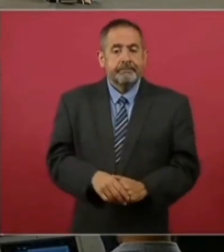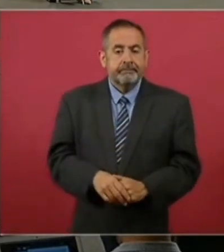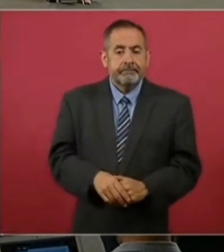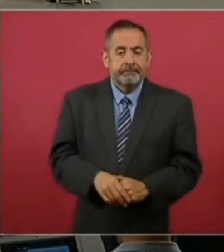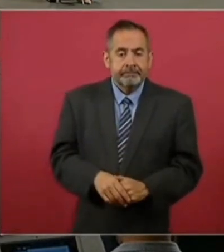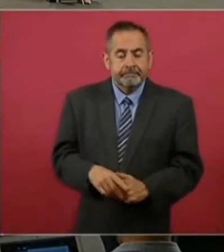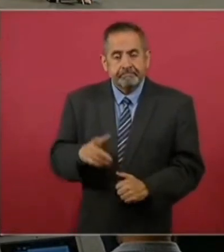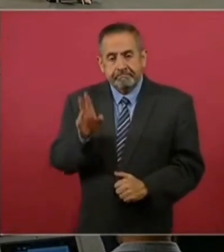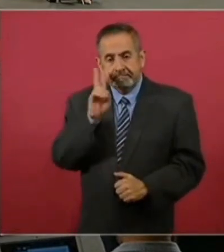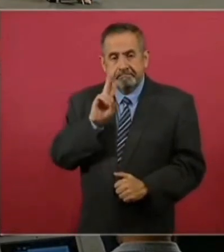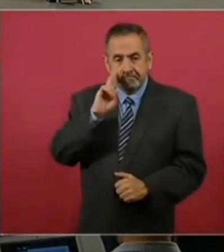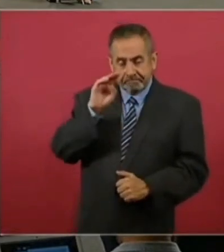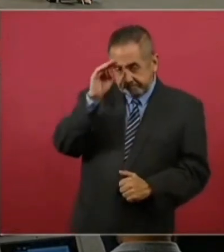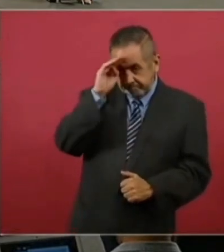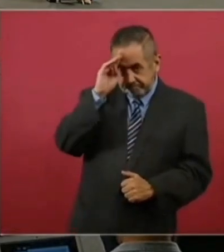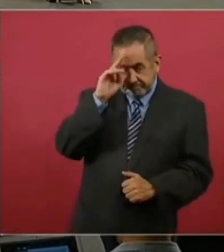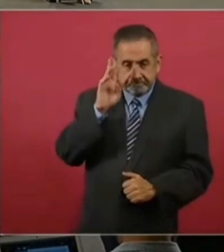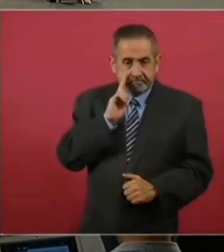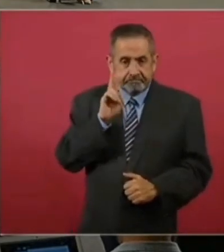estamos pensando,